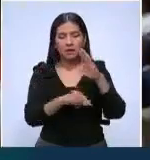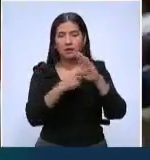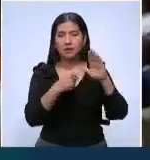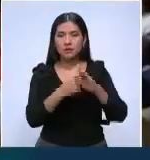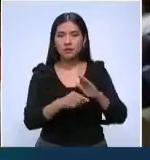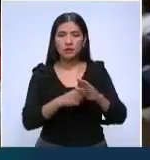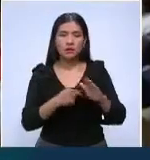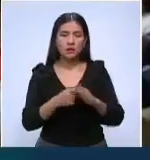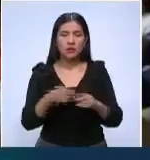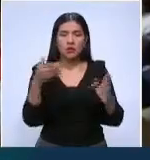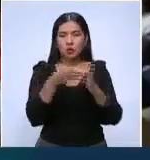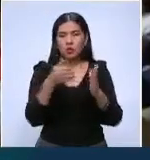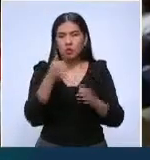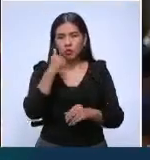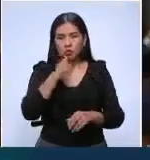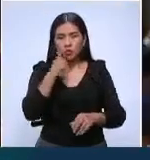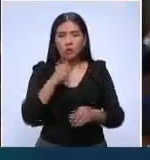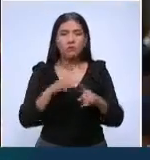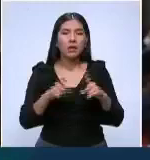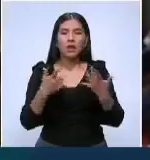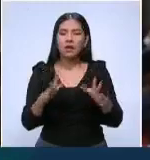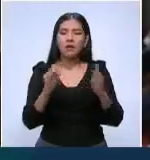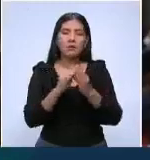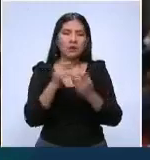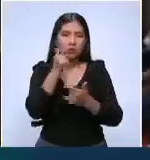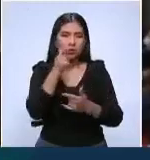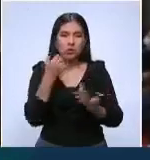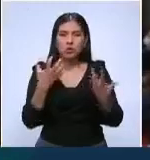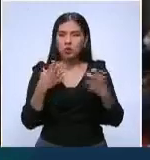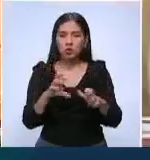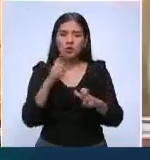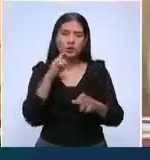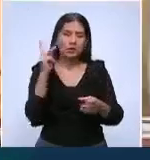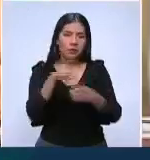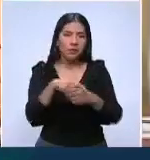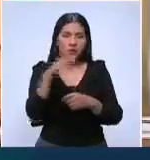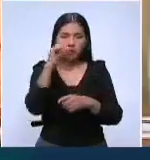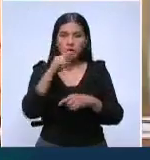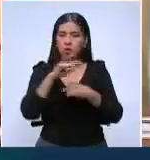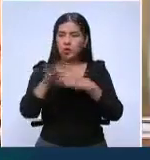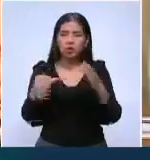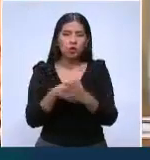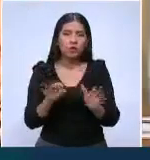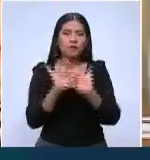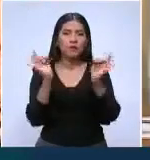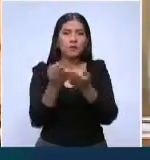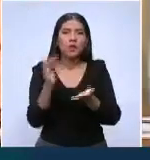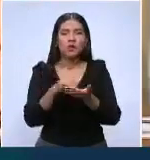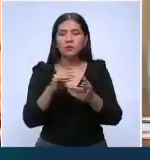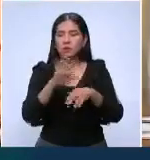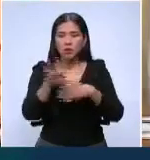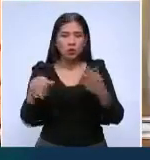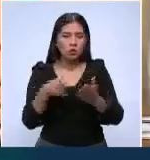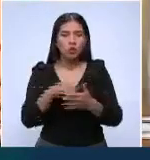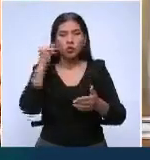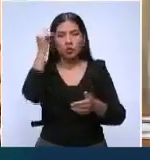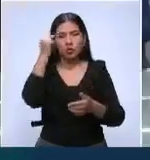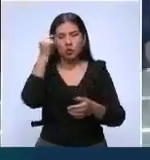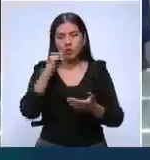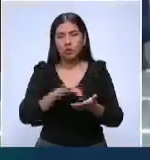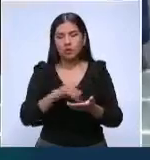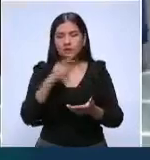Américas y reitero mi decisión de no asistir a dicho encuentro mientras no se invita a todos los gobiernos de los países de